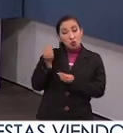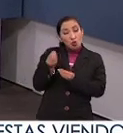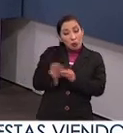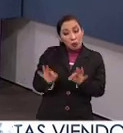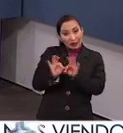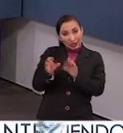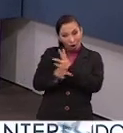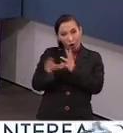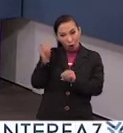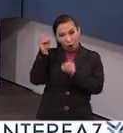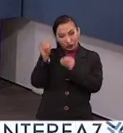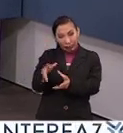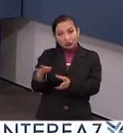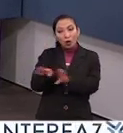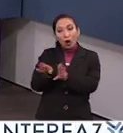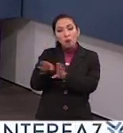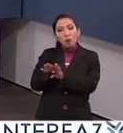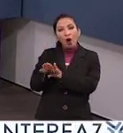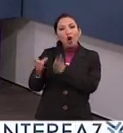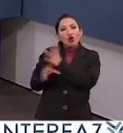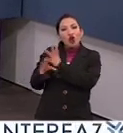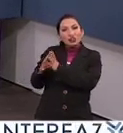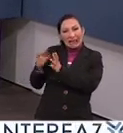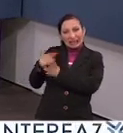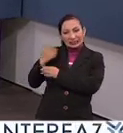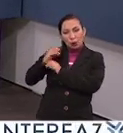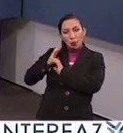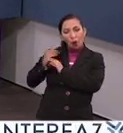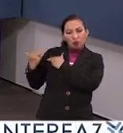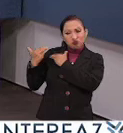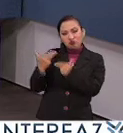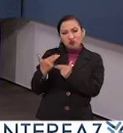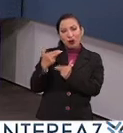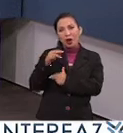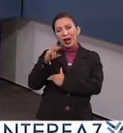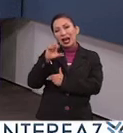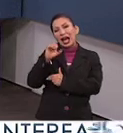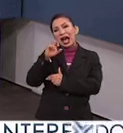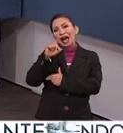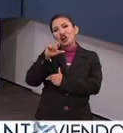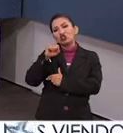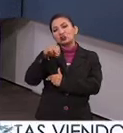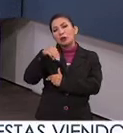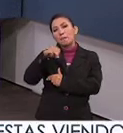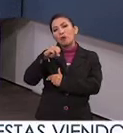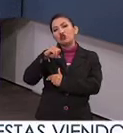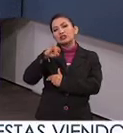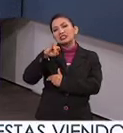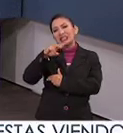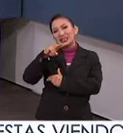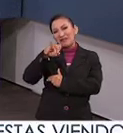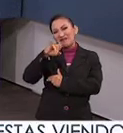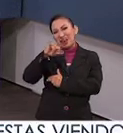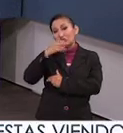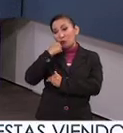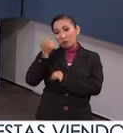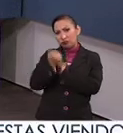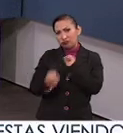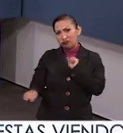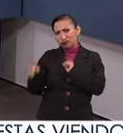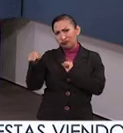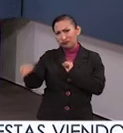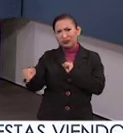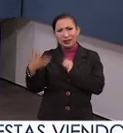importante del el acervo cultural de Carlos Monsiváis, este personaje de la vida cultural